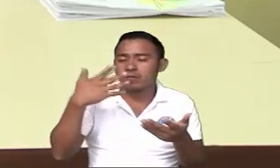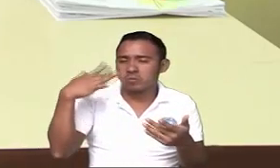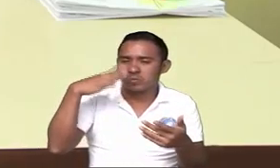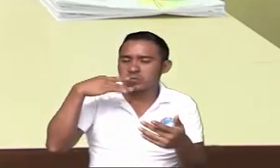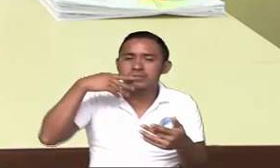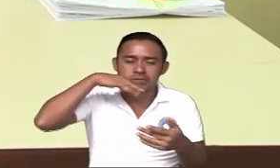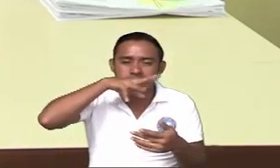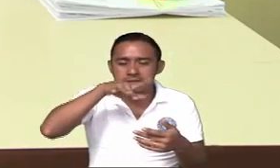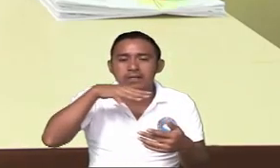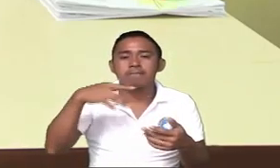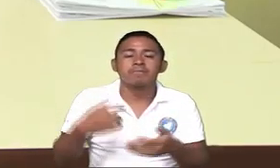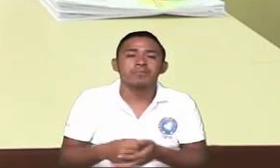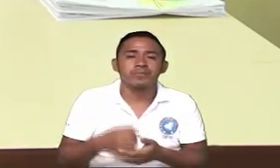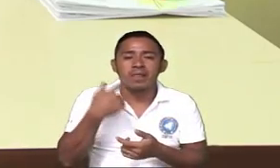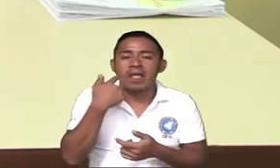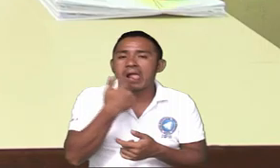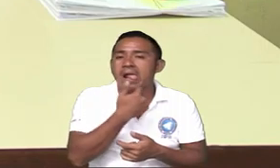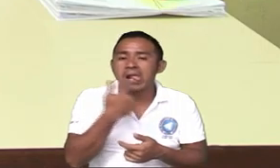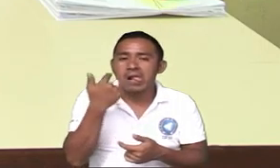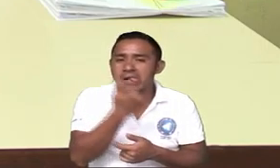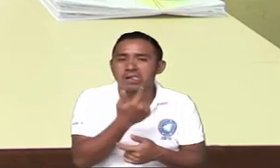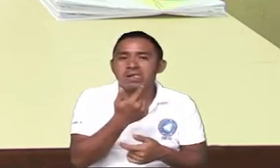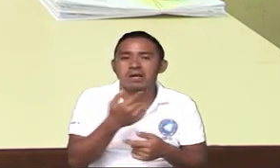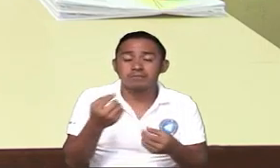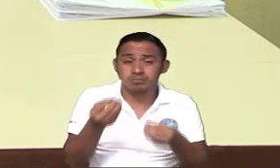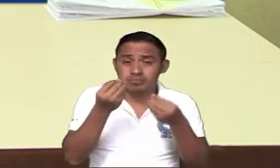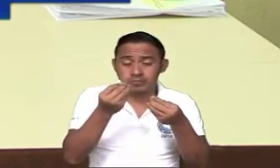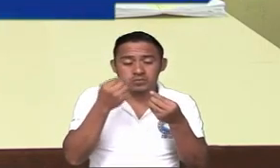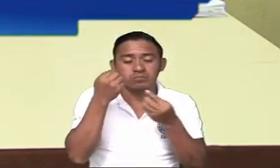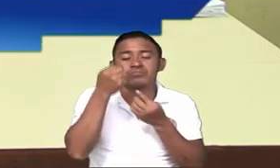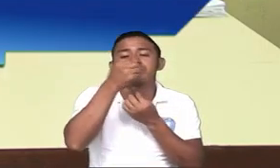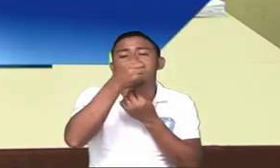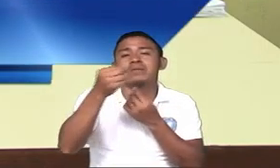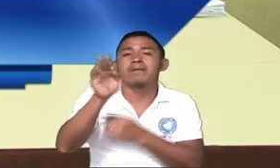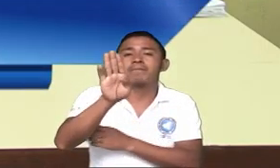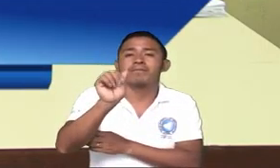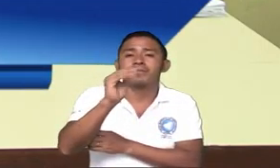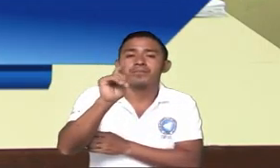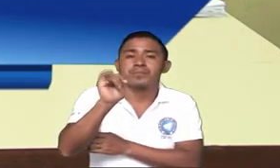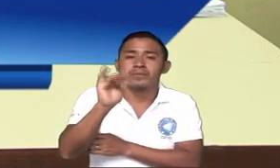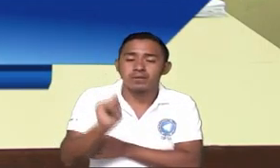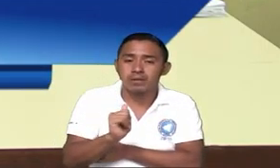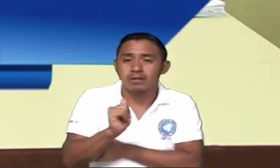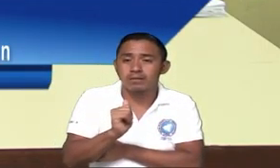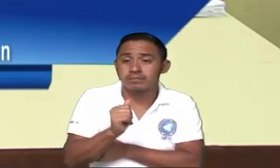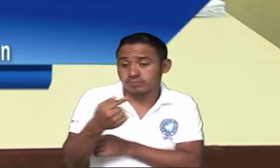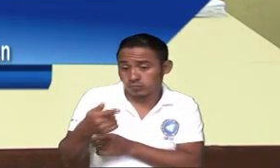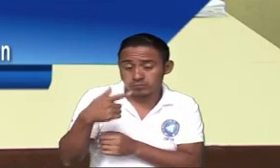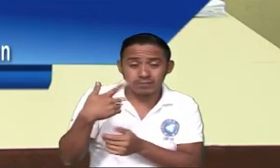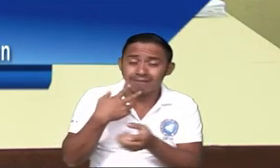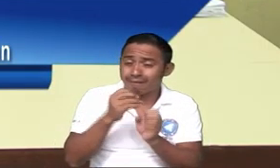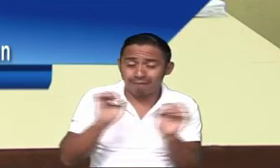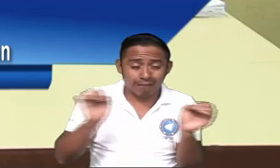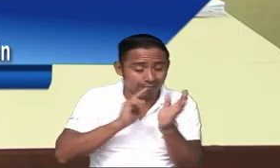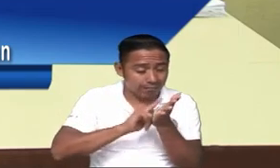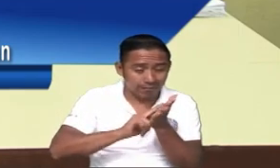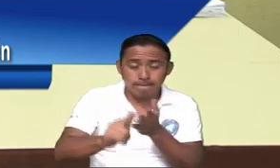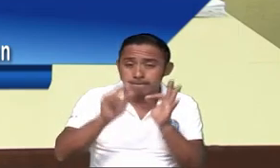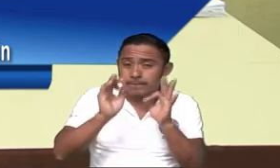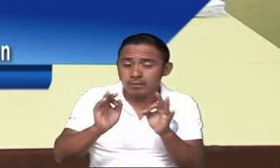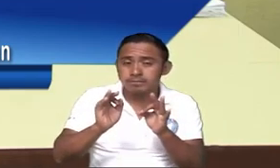A nivel de la lengua, nosotros tenemos múltiples bacterias que si no hacemos una higiene bucal